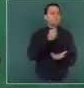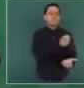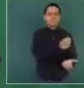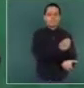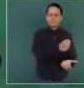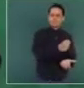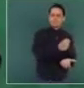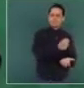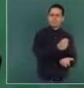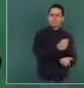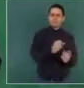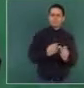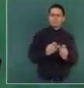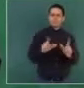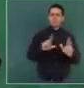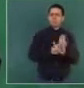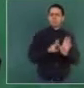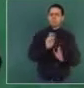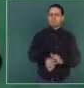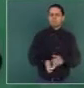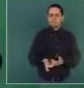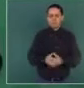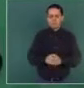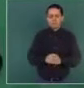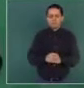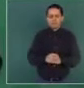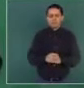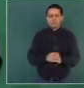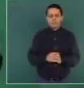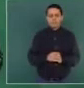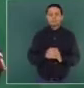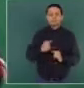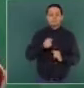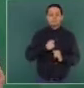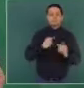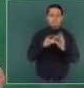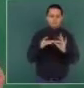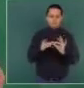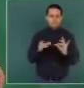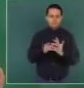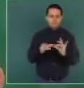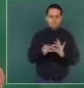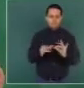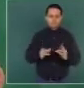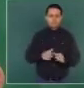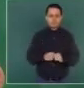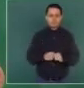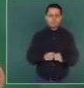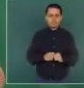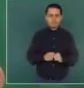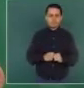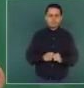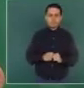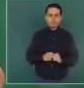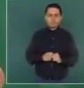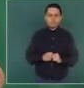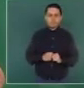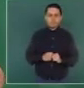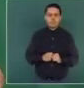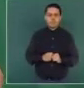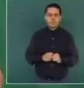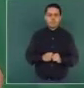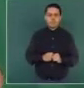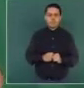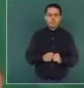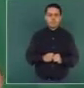yo lo explico como una